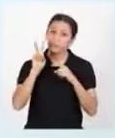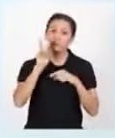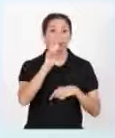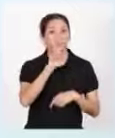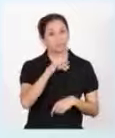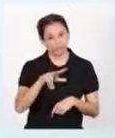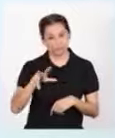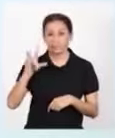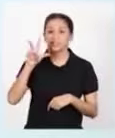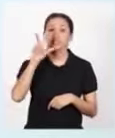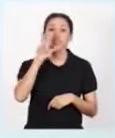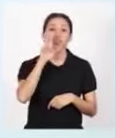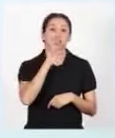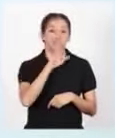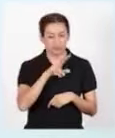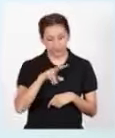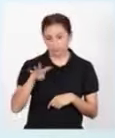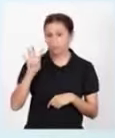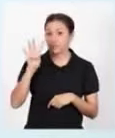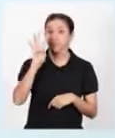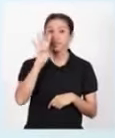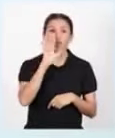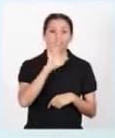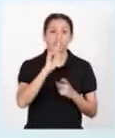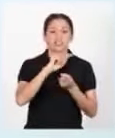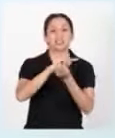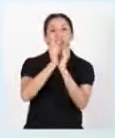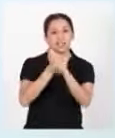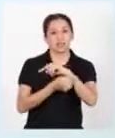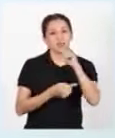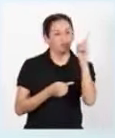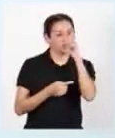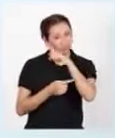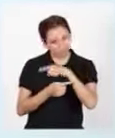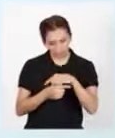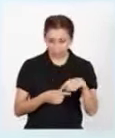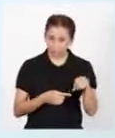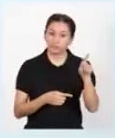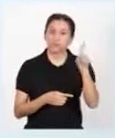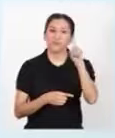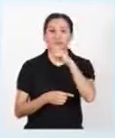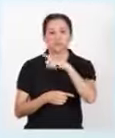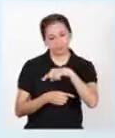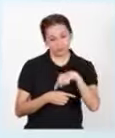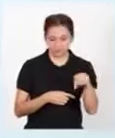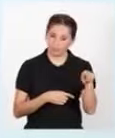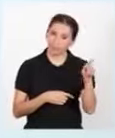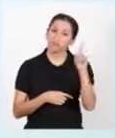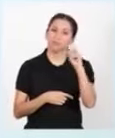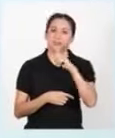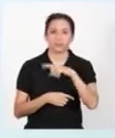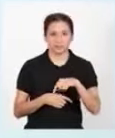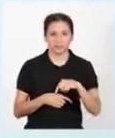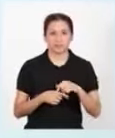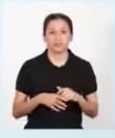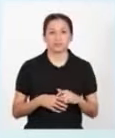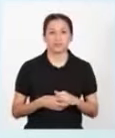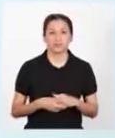Uno, dos, eso es. Y cambiamos de lado. Uno,